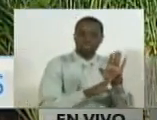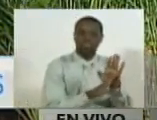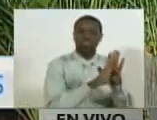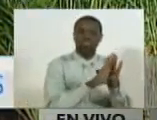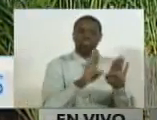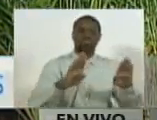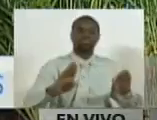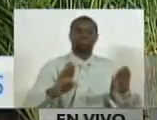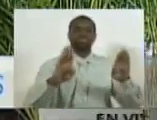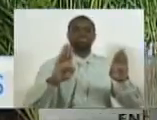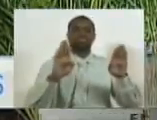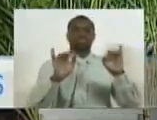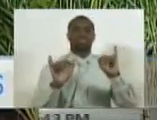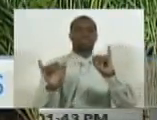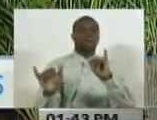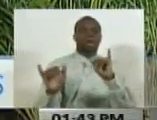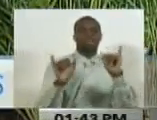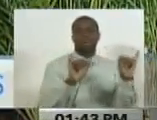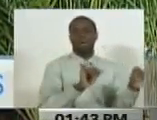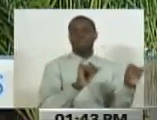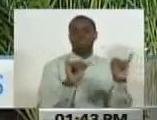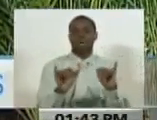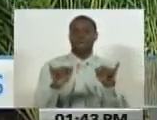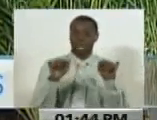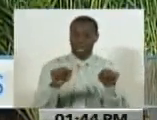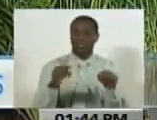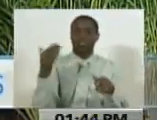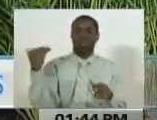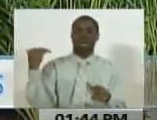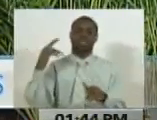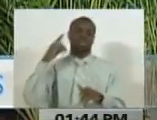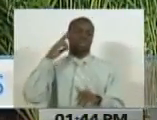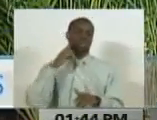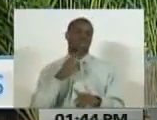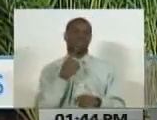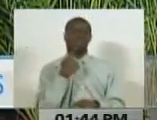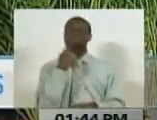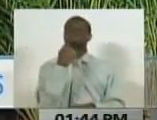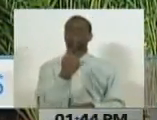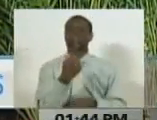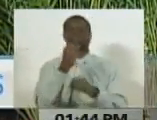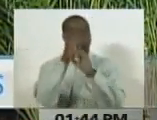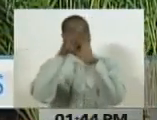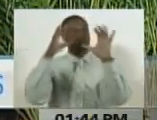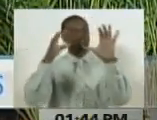educación. Una doctrina de Bolívar, una doctrina